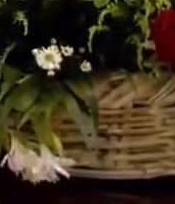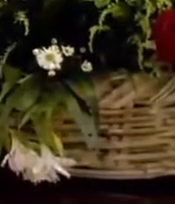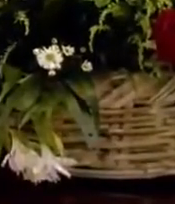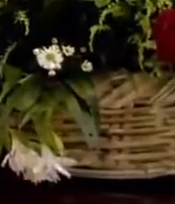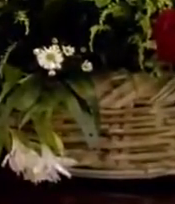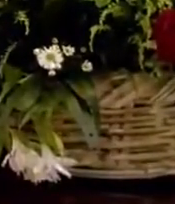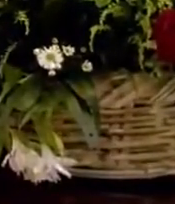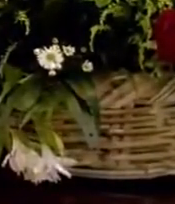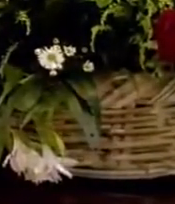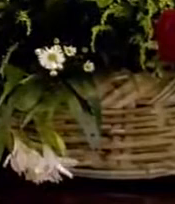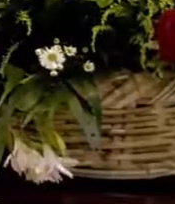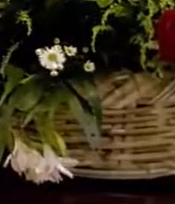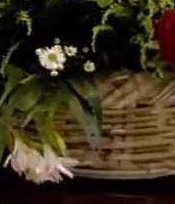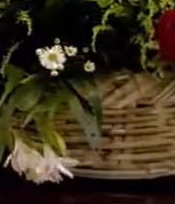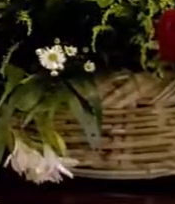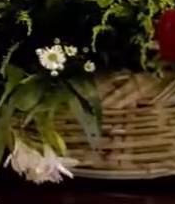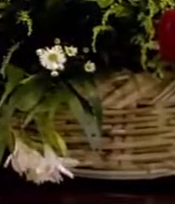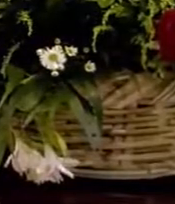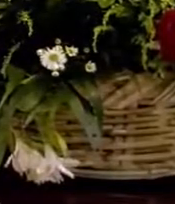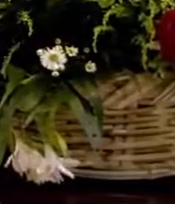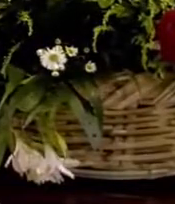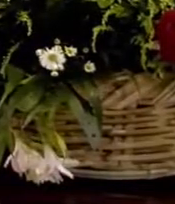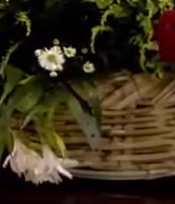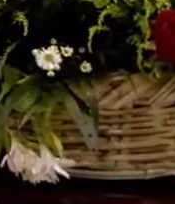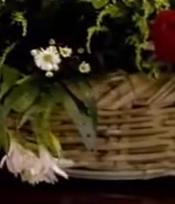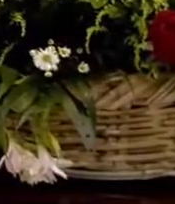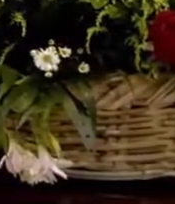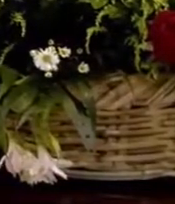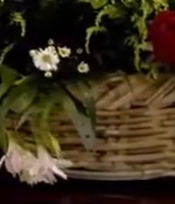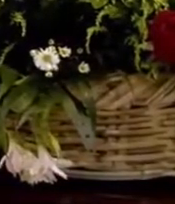Y para no ser tanto alarde,